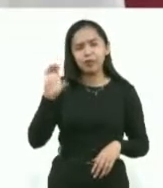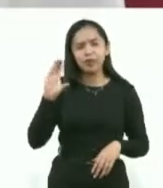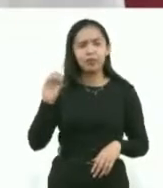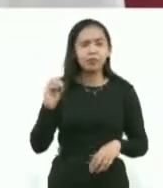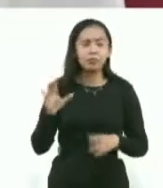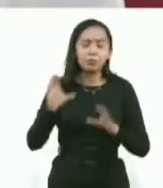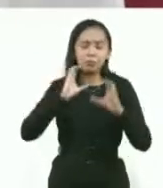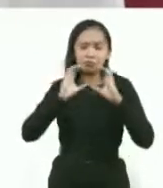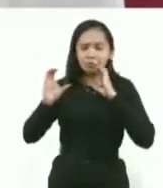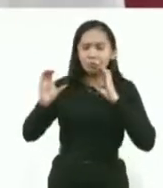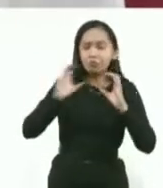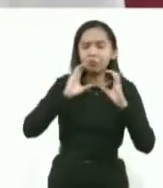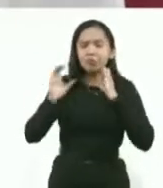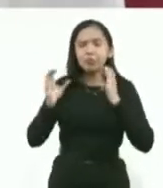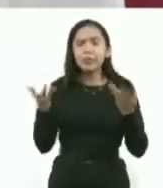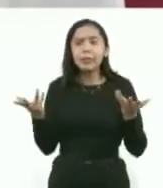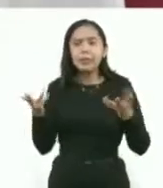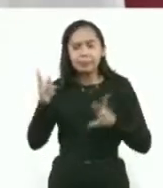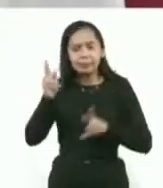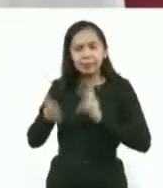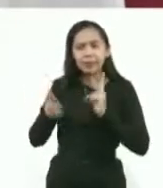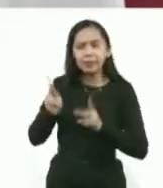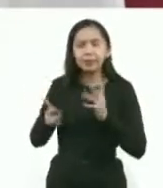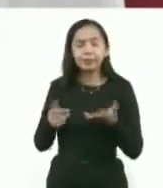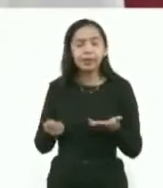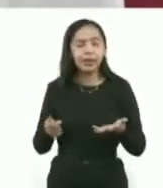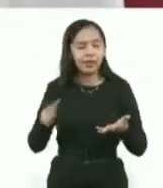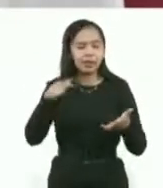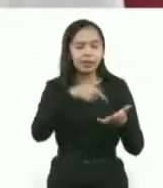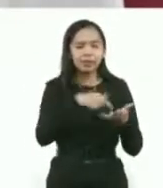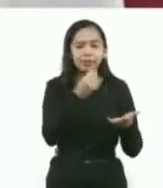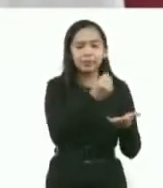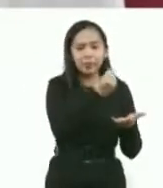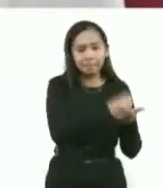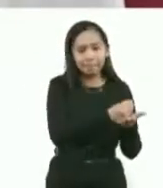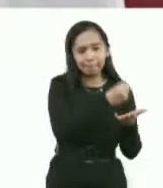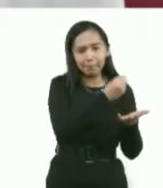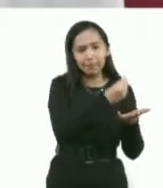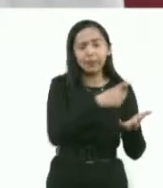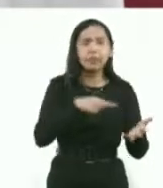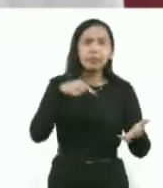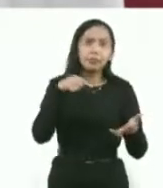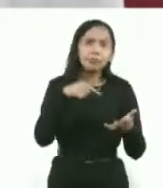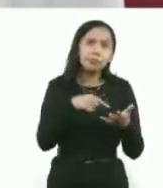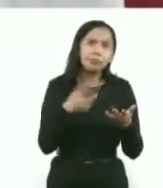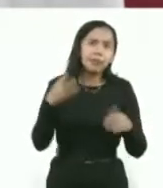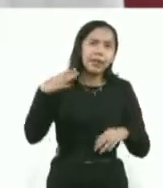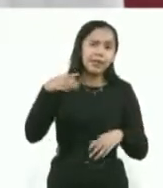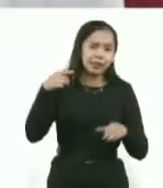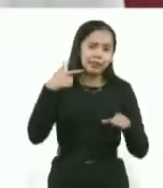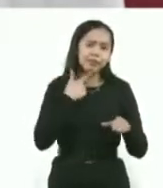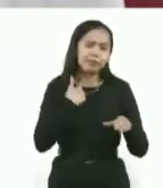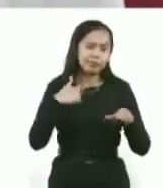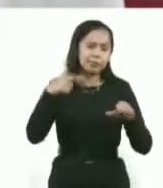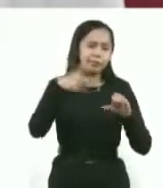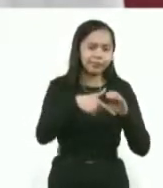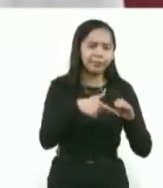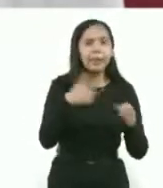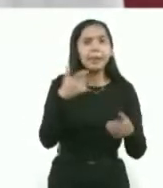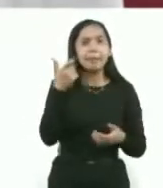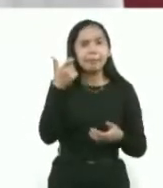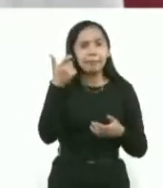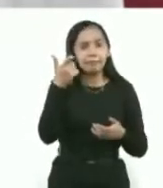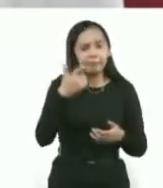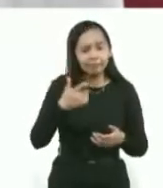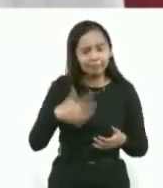hemos logrado inclusive que algunas marcas ya de gasolineras puedan o hayan bajado los combustibles. Y ahí se muestra